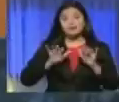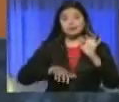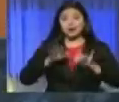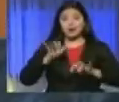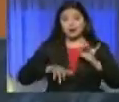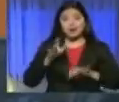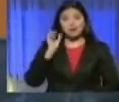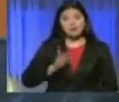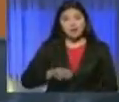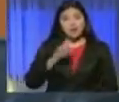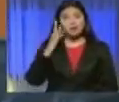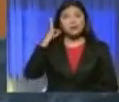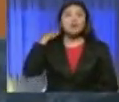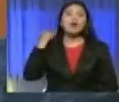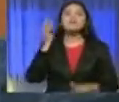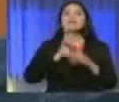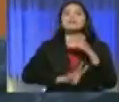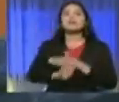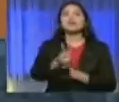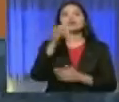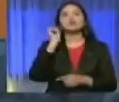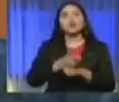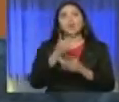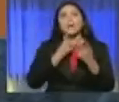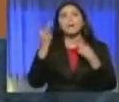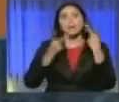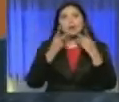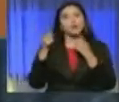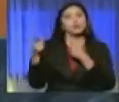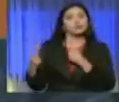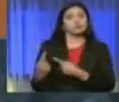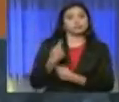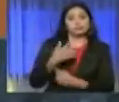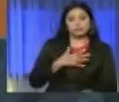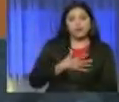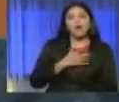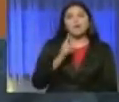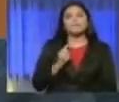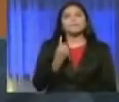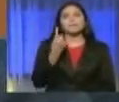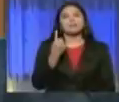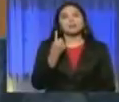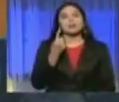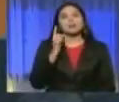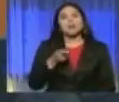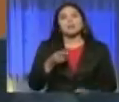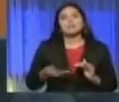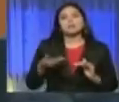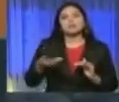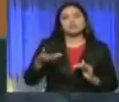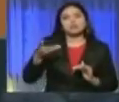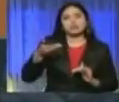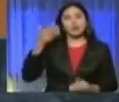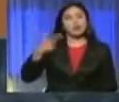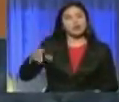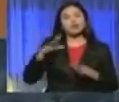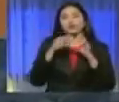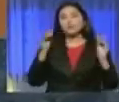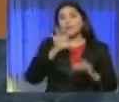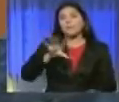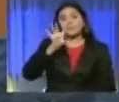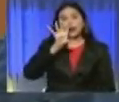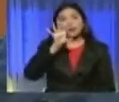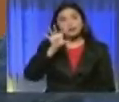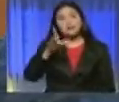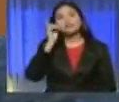tiene que ver con una visión desde el punto de vista político que usted nos instruyó. Uno tiene que ver con el incremento de las capacidades logísticas de nuestro país